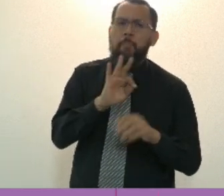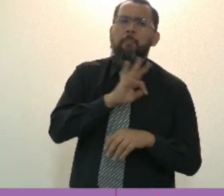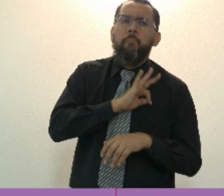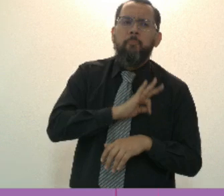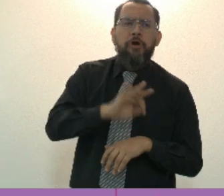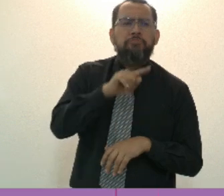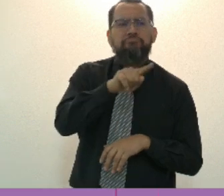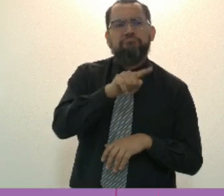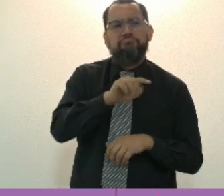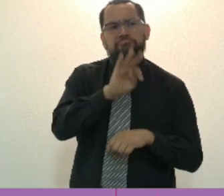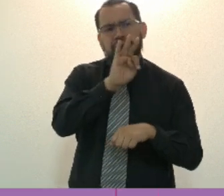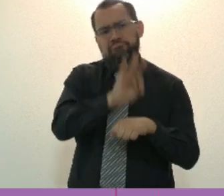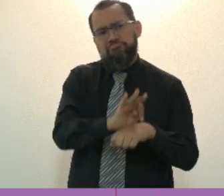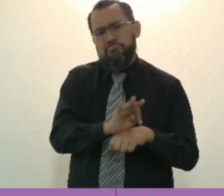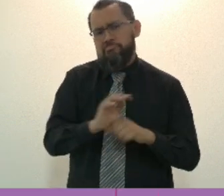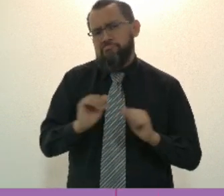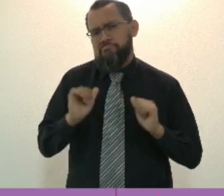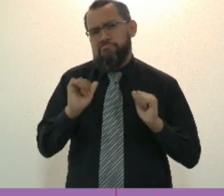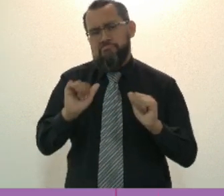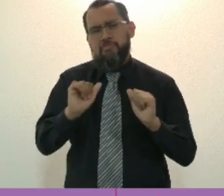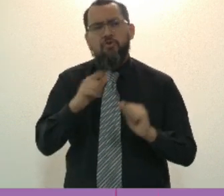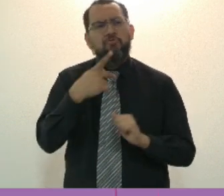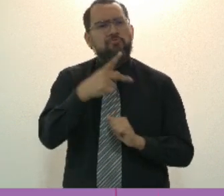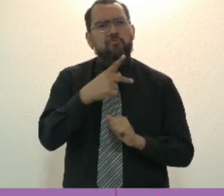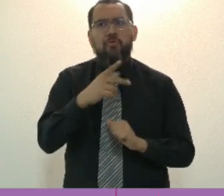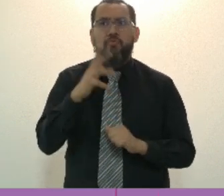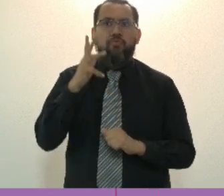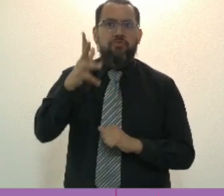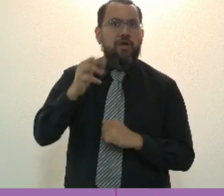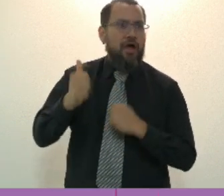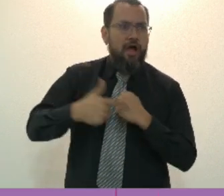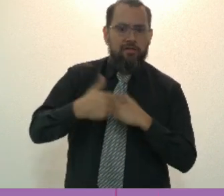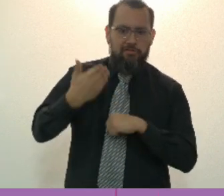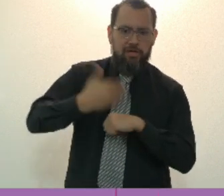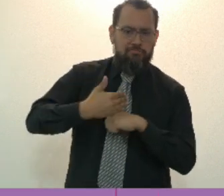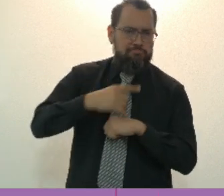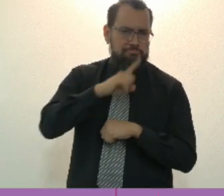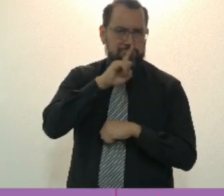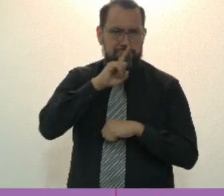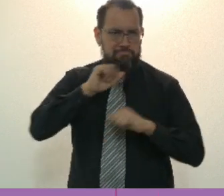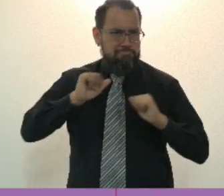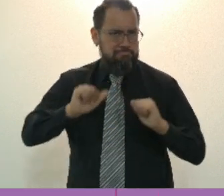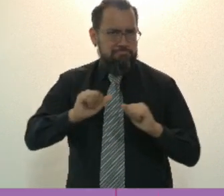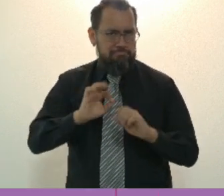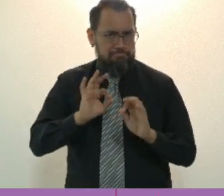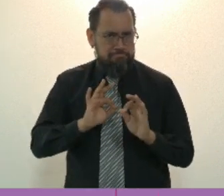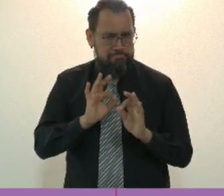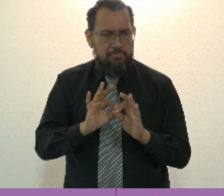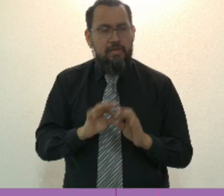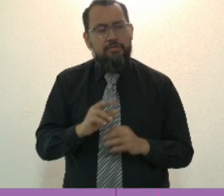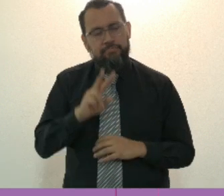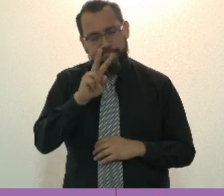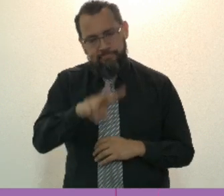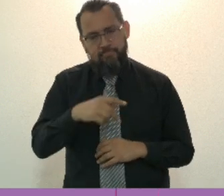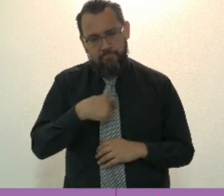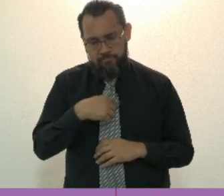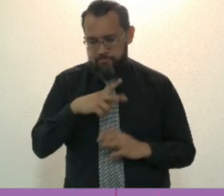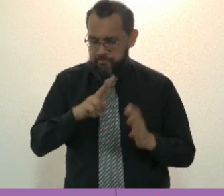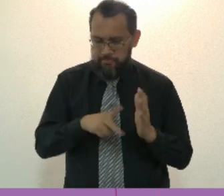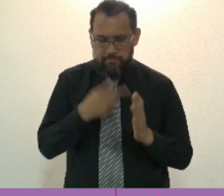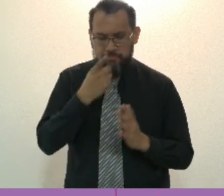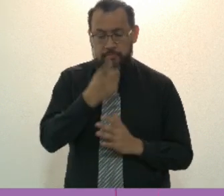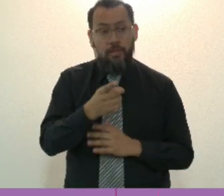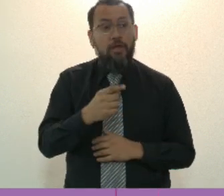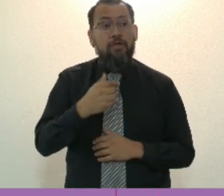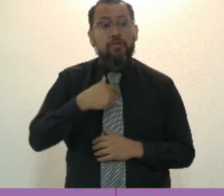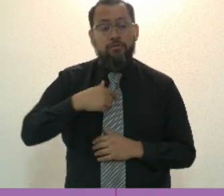permita, como ya dijeron los panelistas, librar cualquier tipo de sanción. ¿Sí? Yo nuevamente, la verdad es un